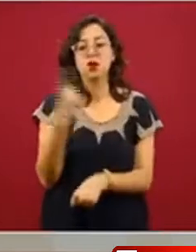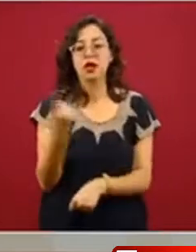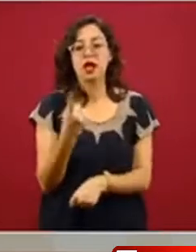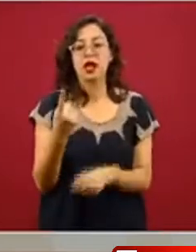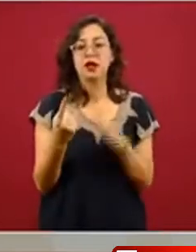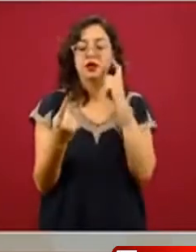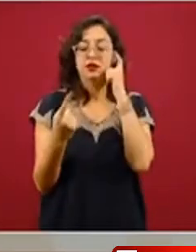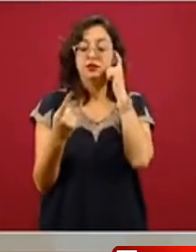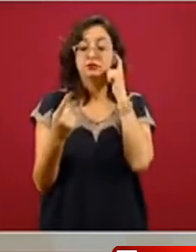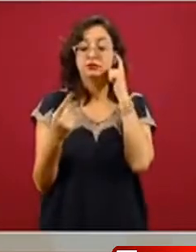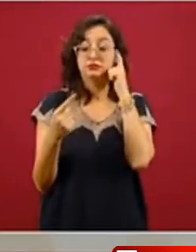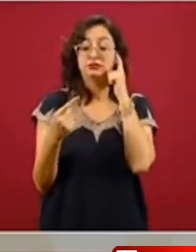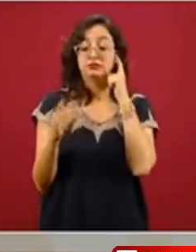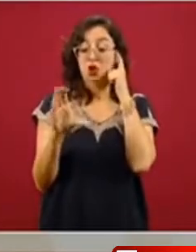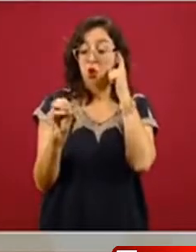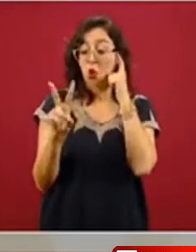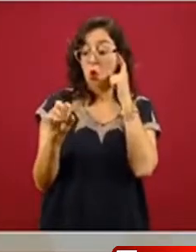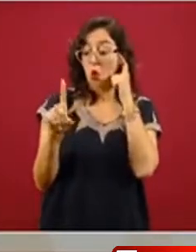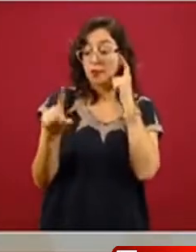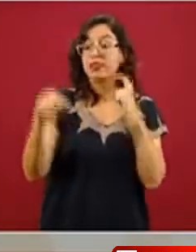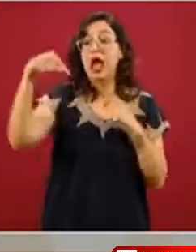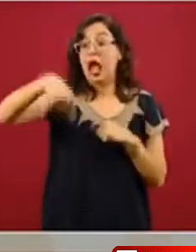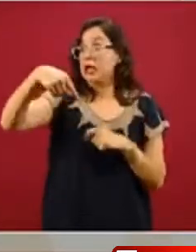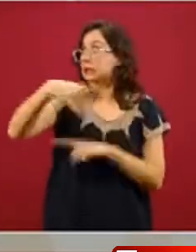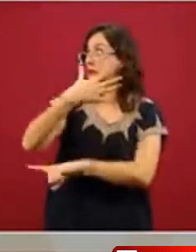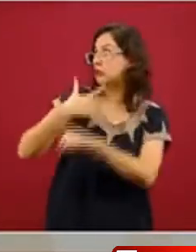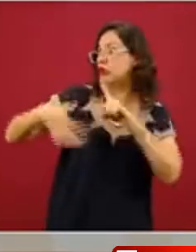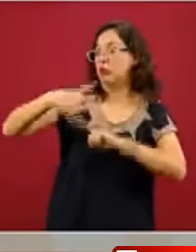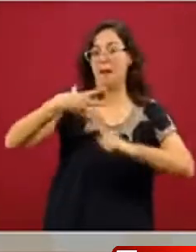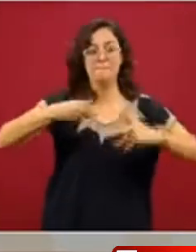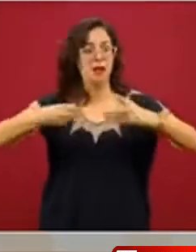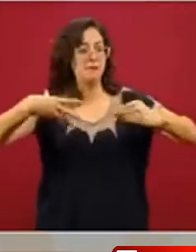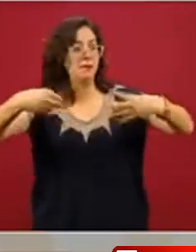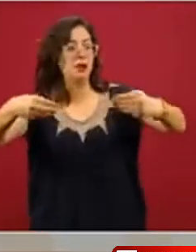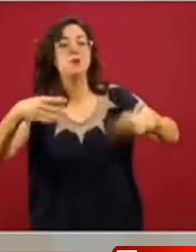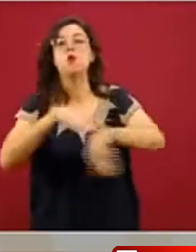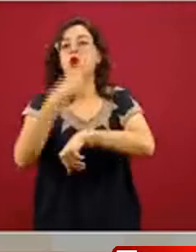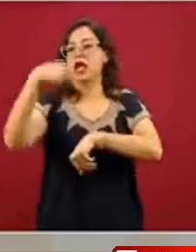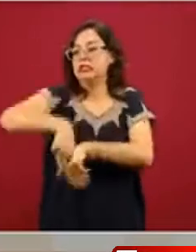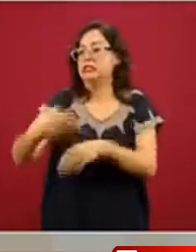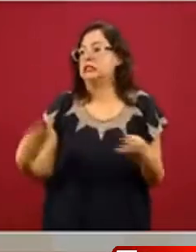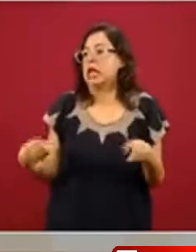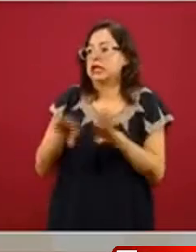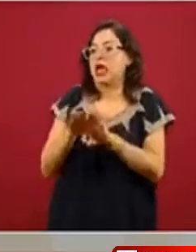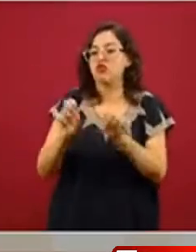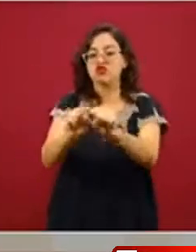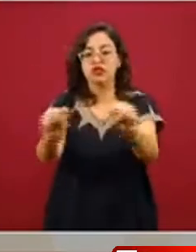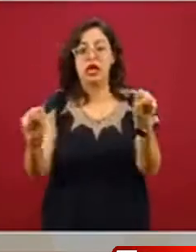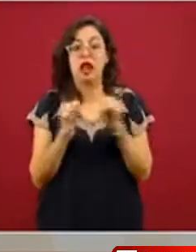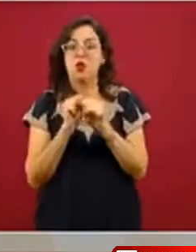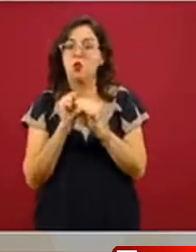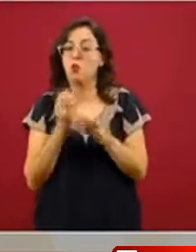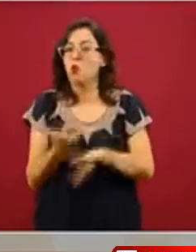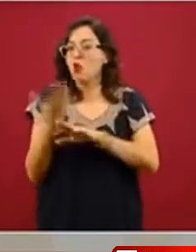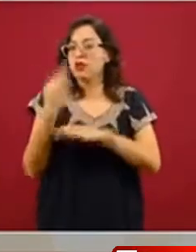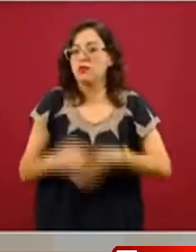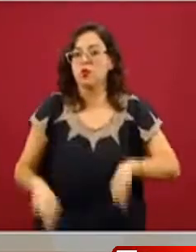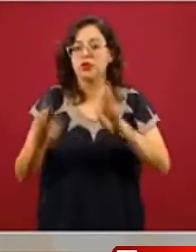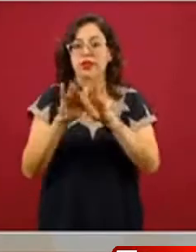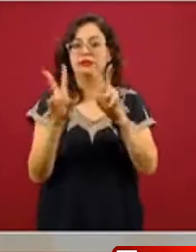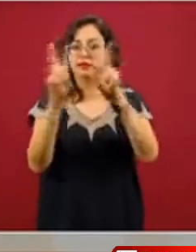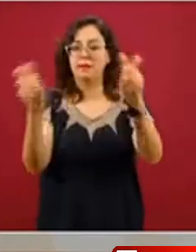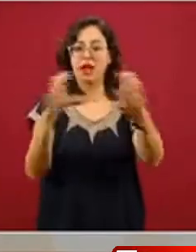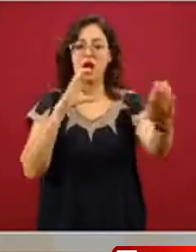un brote de COVID en este contexto, porque es un espacio cerrado que cumple una función esencial, que